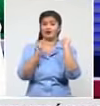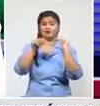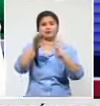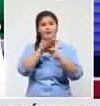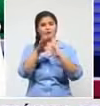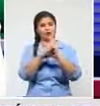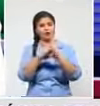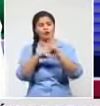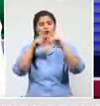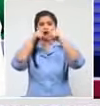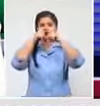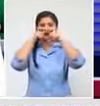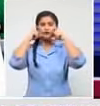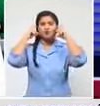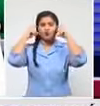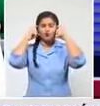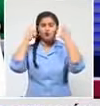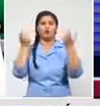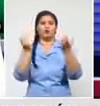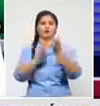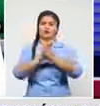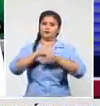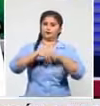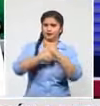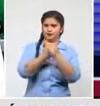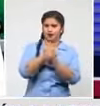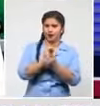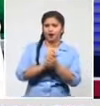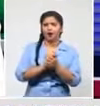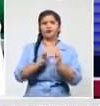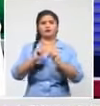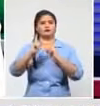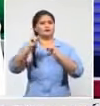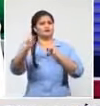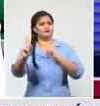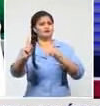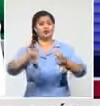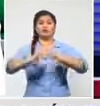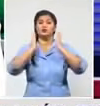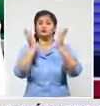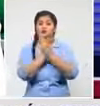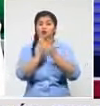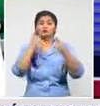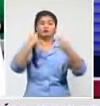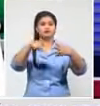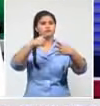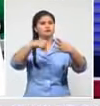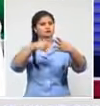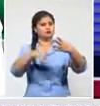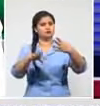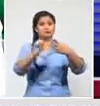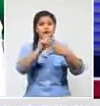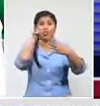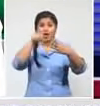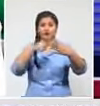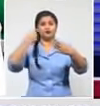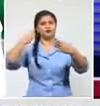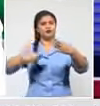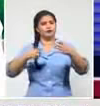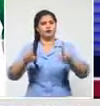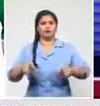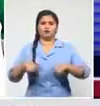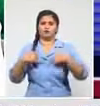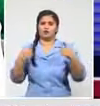Distanciamiento, uso de nasobuco, soluciones desinfectantes. Tenemos que mantenerlo. Y yo